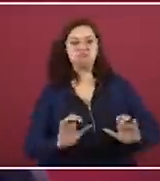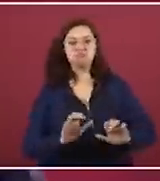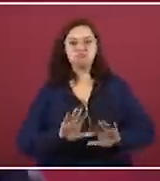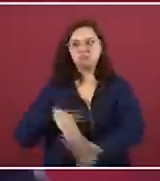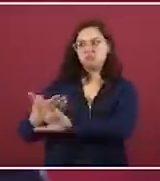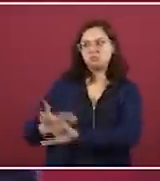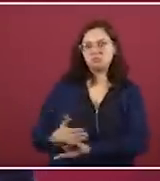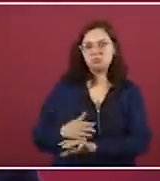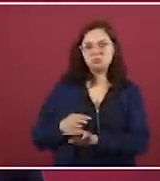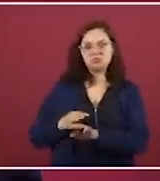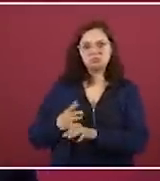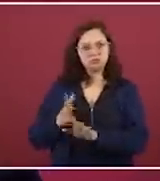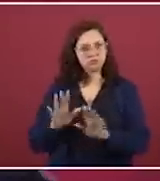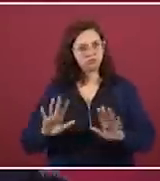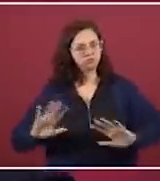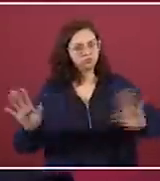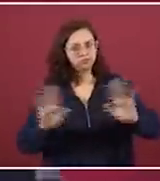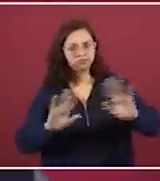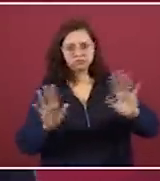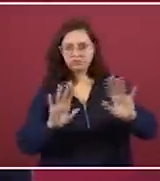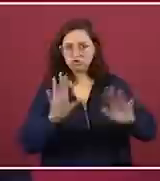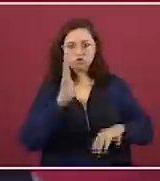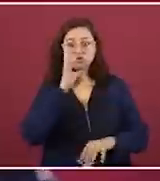porque cuando trae uno